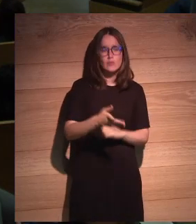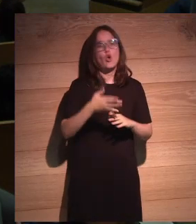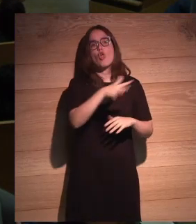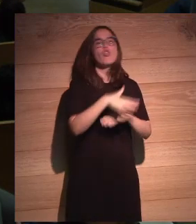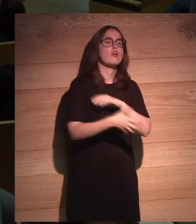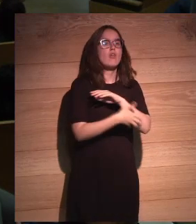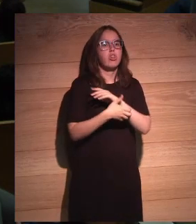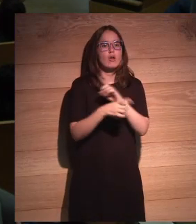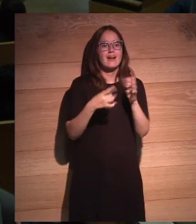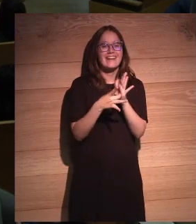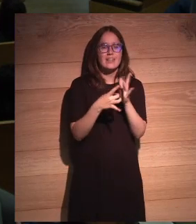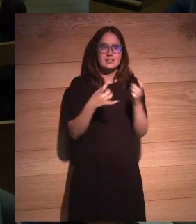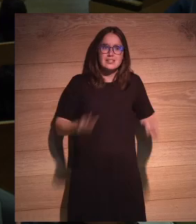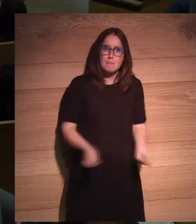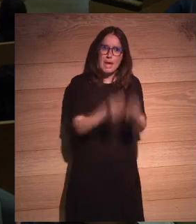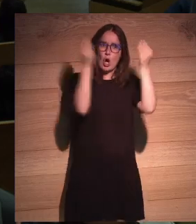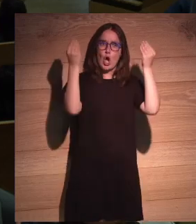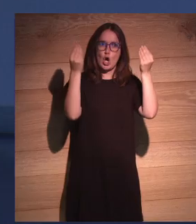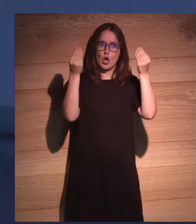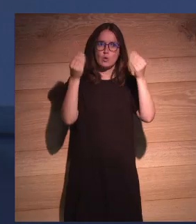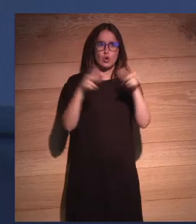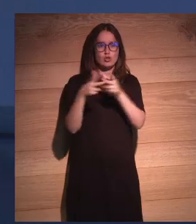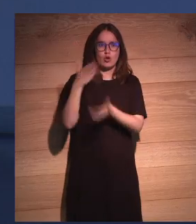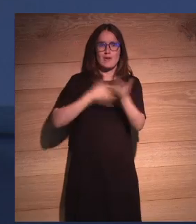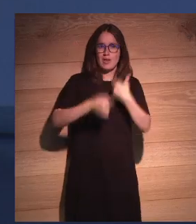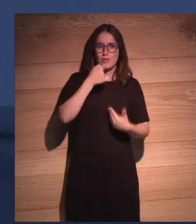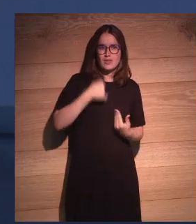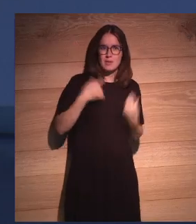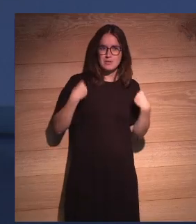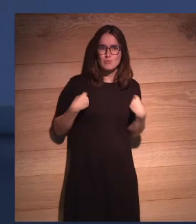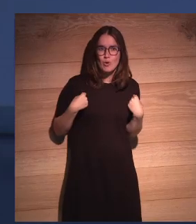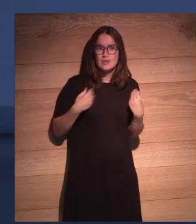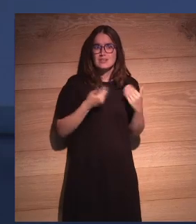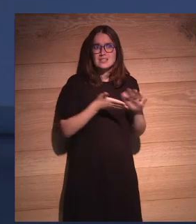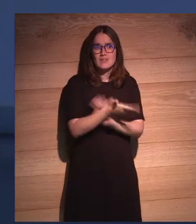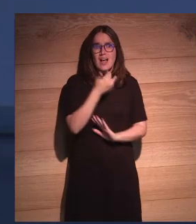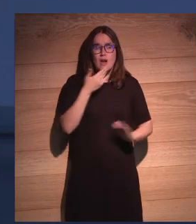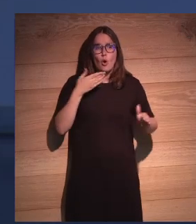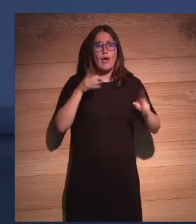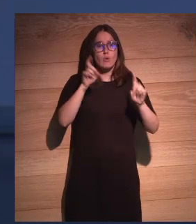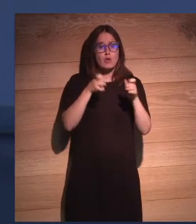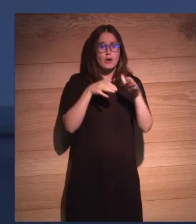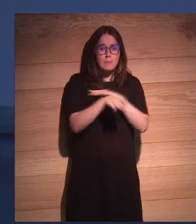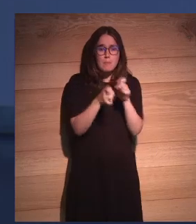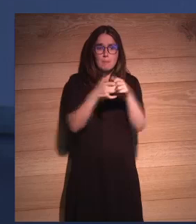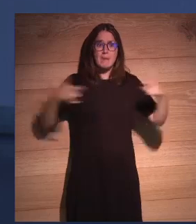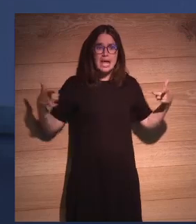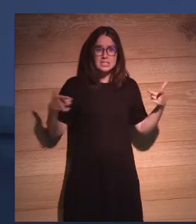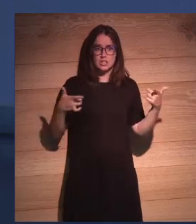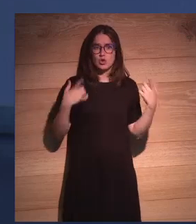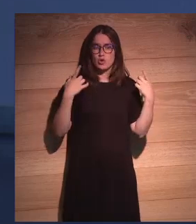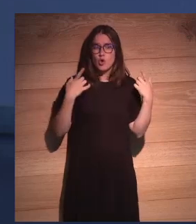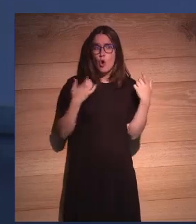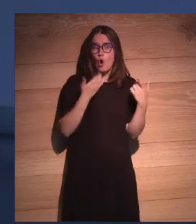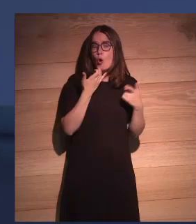lo hemos oído de uno de nuestros socios colaboradores. No basta con ampliar el acceso a la educación, no basta con que los ratios